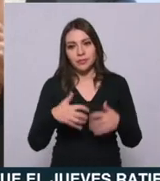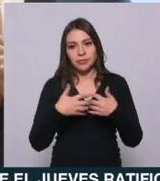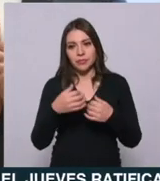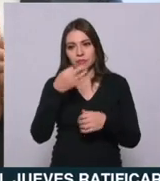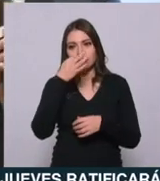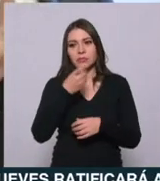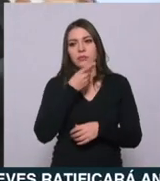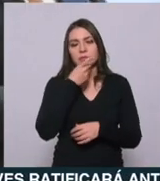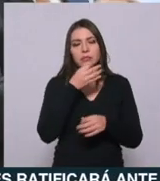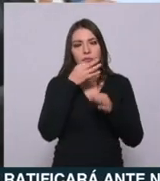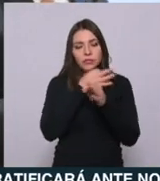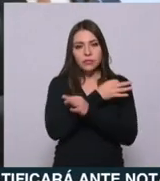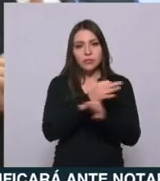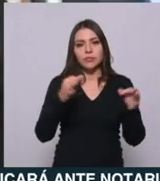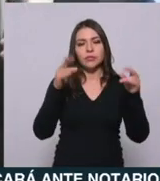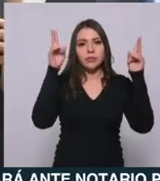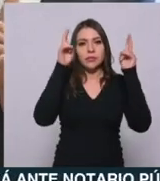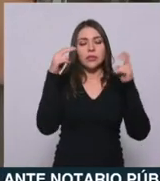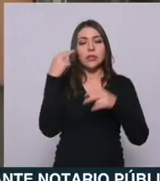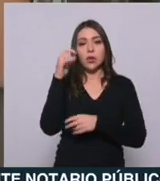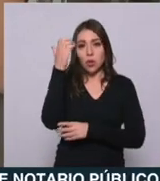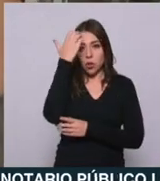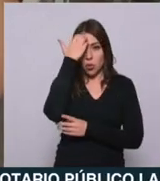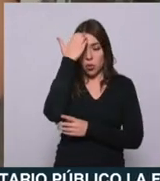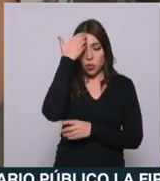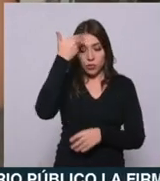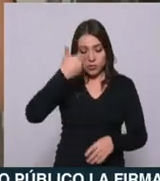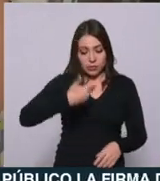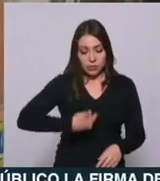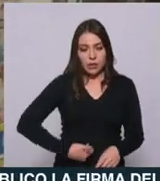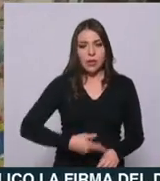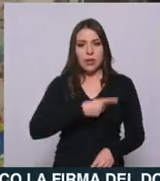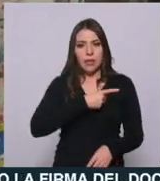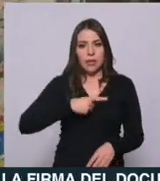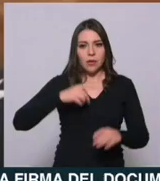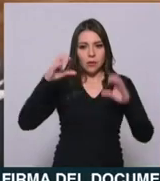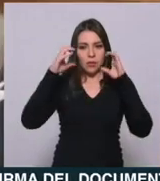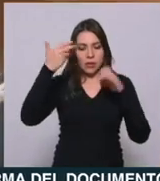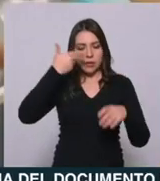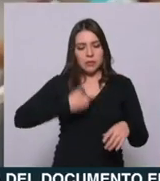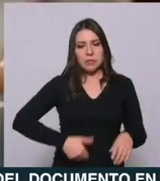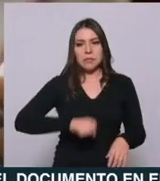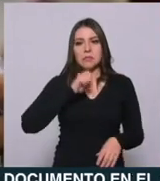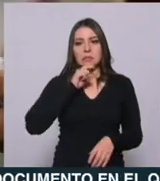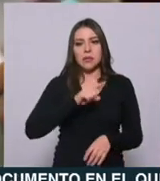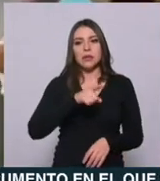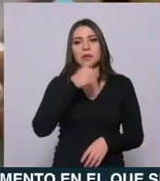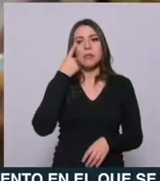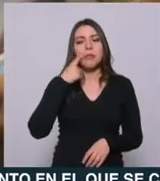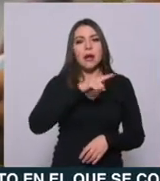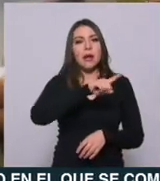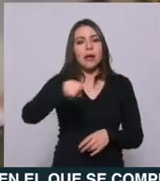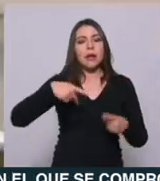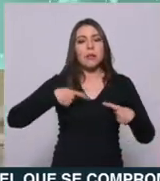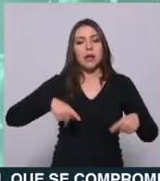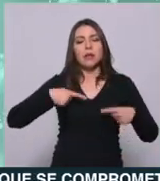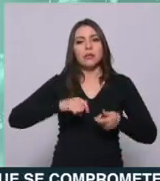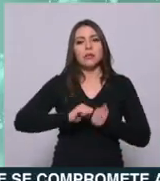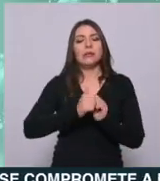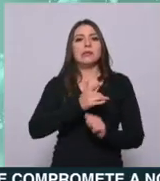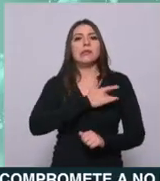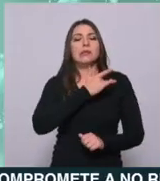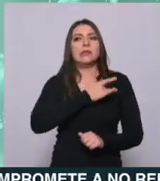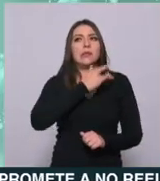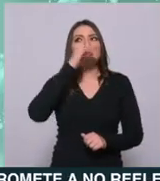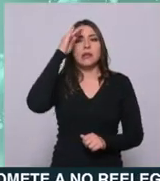campaña Conocerse es Cuidarse, con el objetivo de impulsar una cultura de autocuidado y salud responsable en la población mexicana. Las